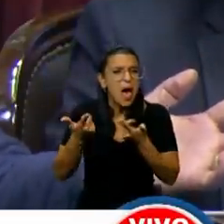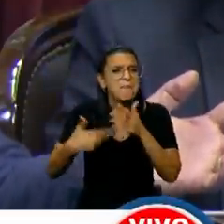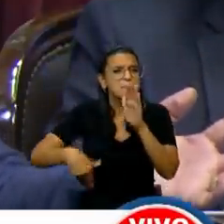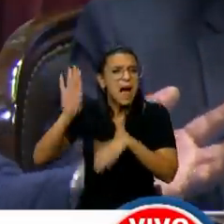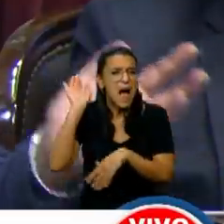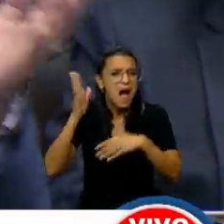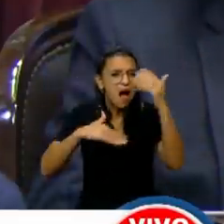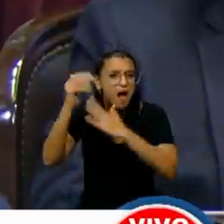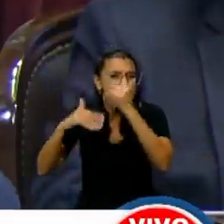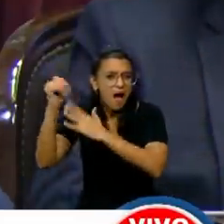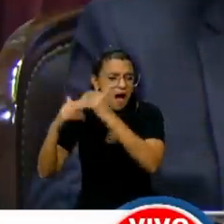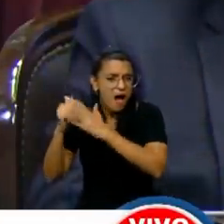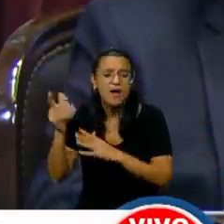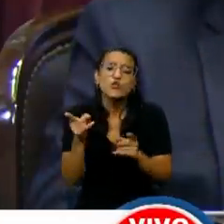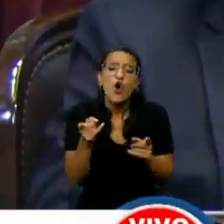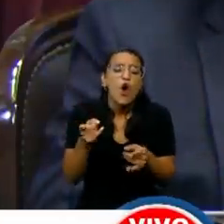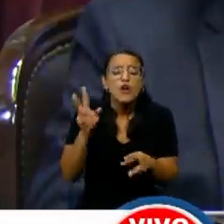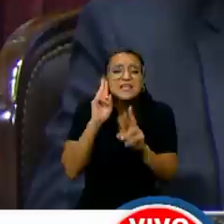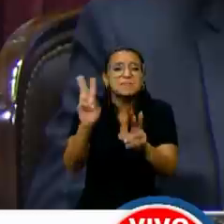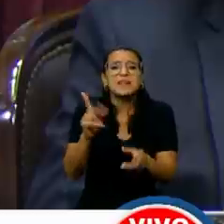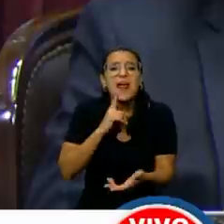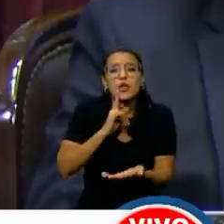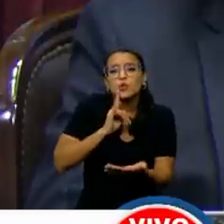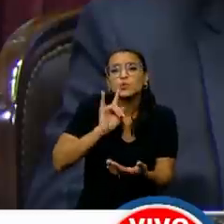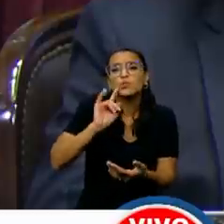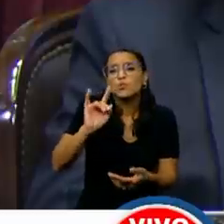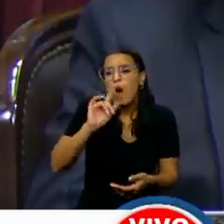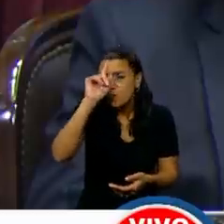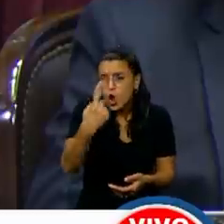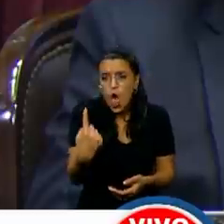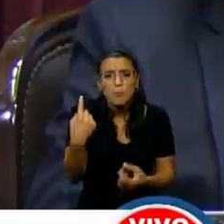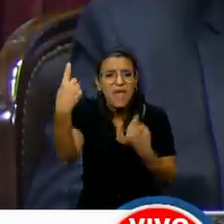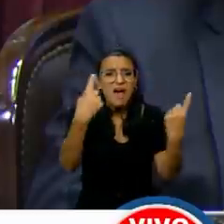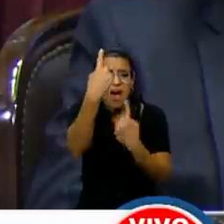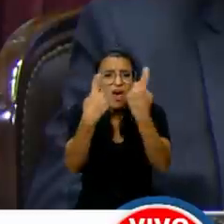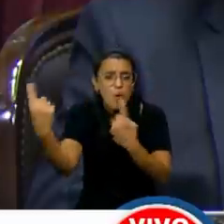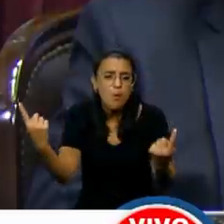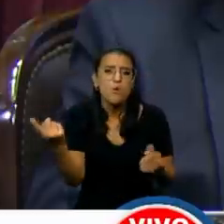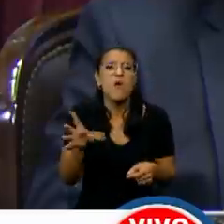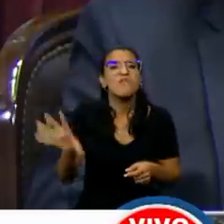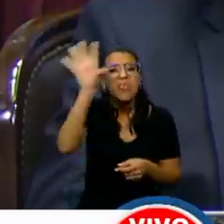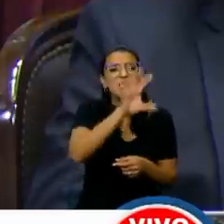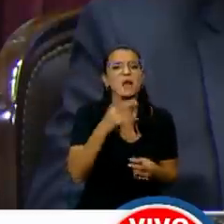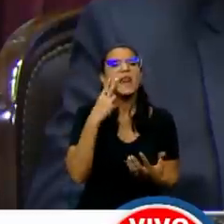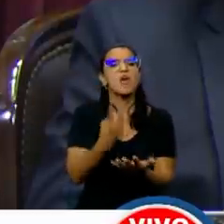federalismo de respetar la autonomía de cada una de las provincias federalismo es reconocer al gobierno local